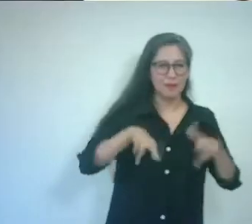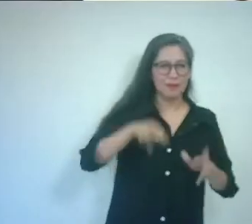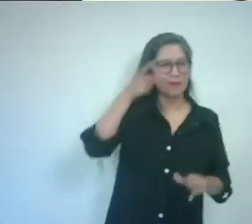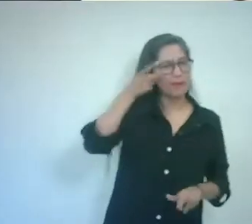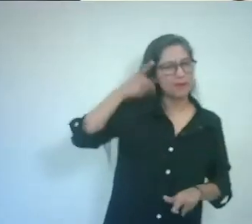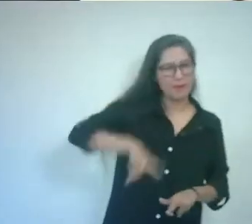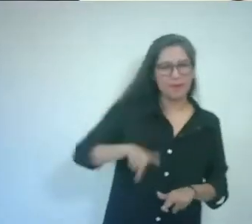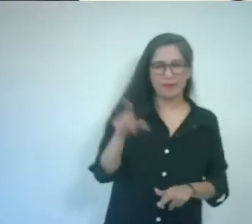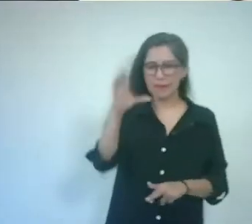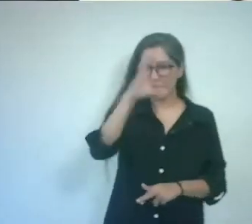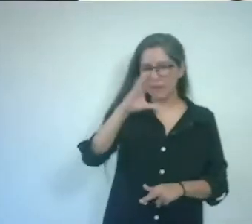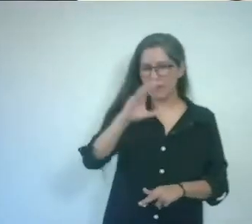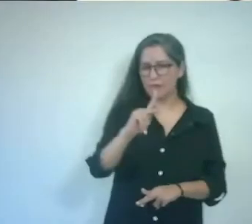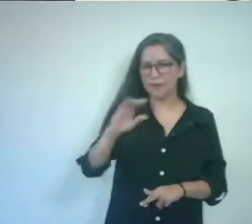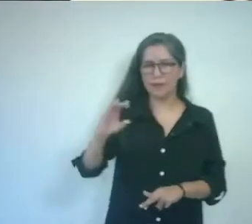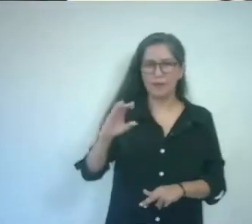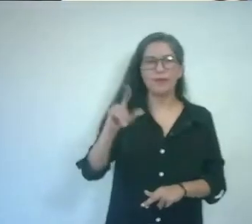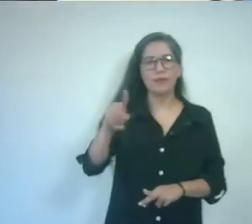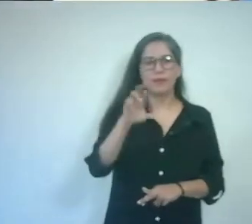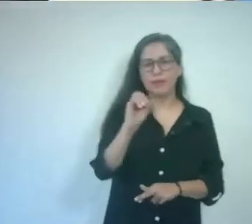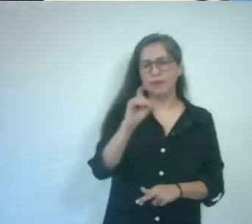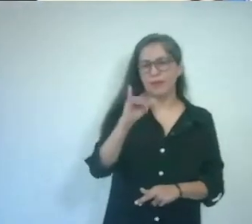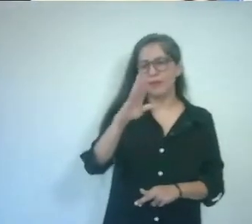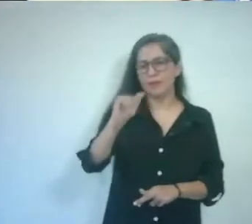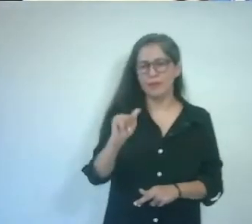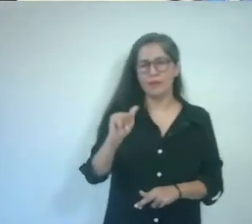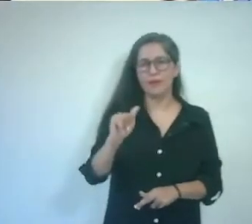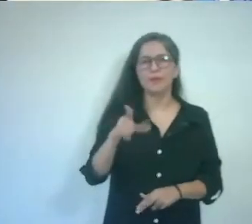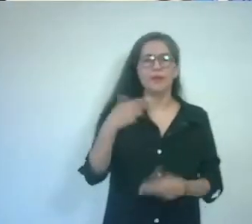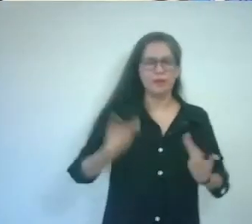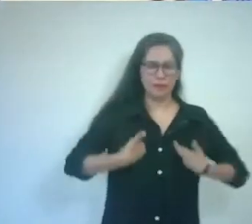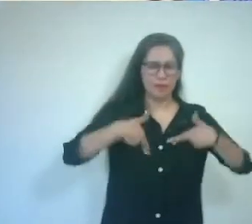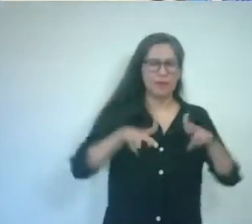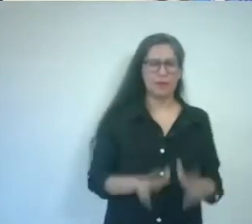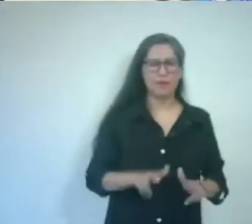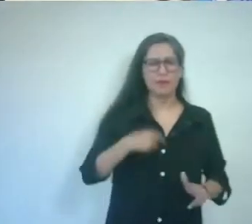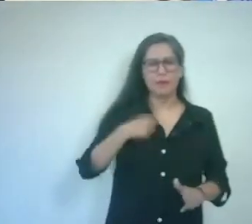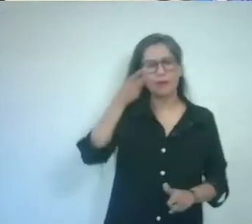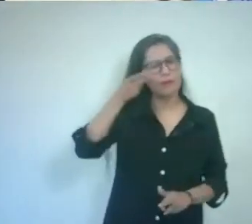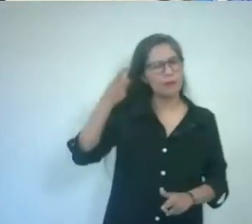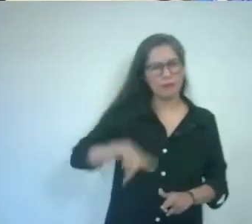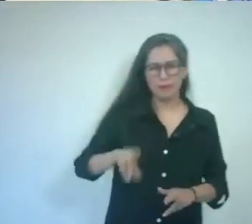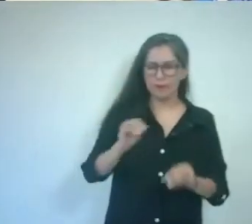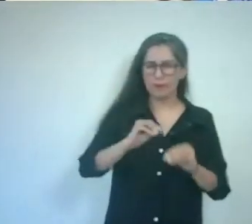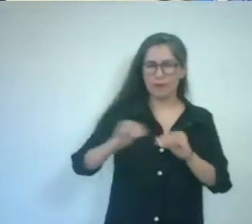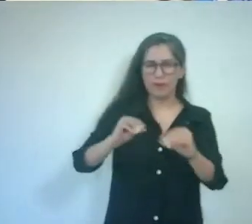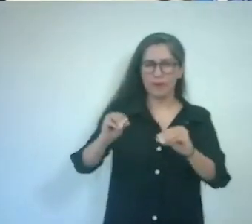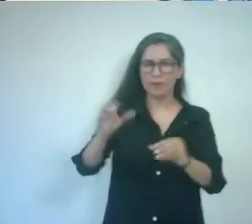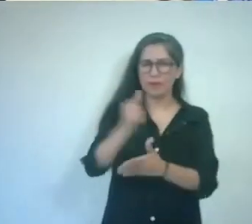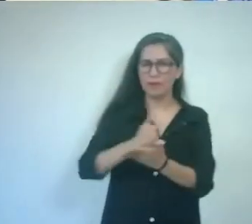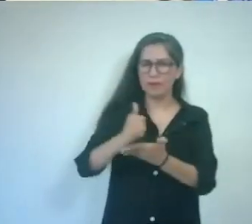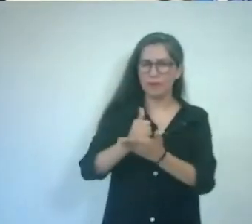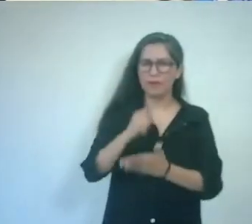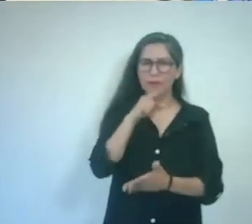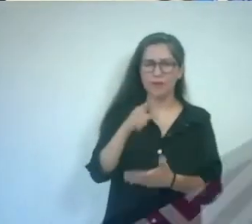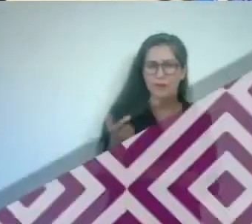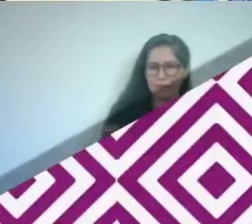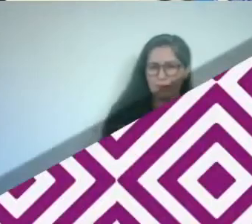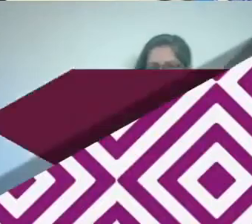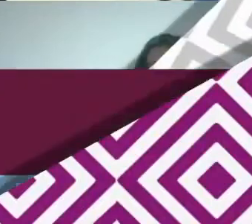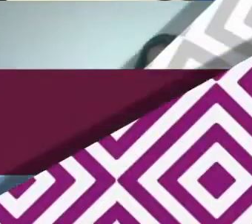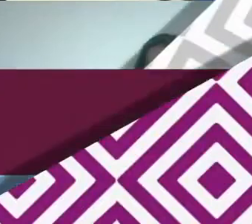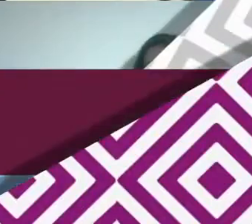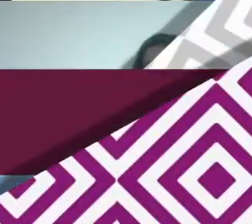Partido Conciencia Popular, licenciada Rosalba Marín Araujo, el representante propietario de Movimiento Ciudadano, licenciado Marco Antonio